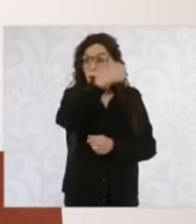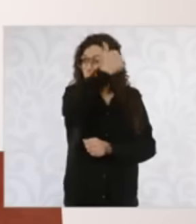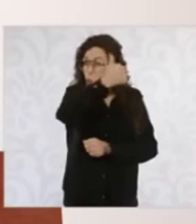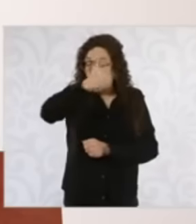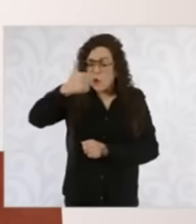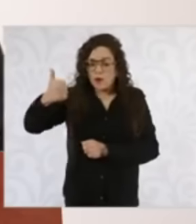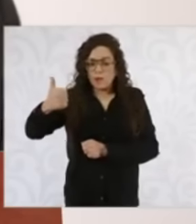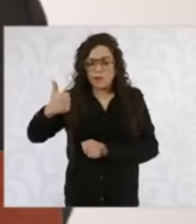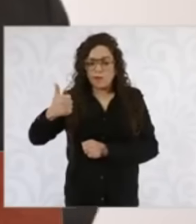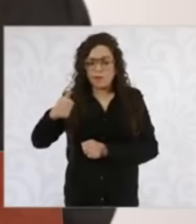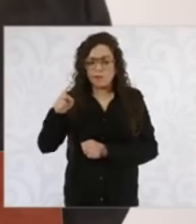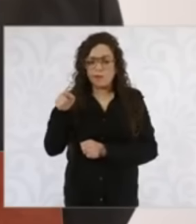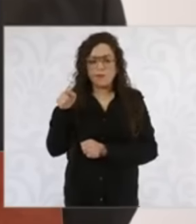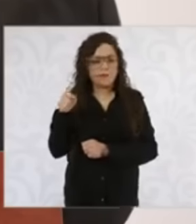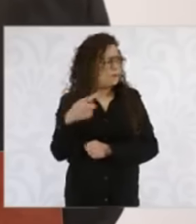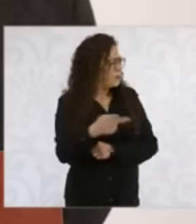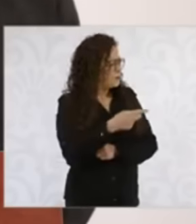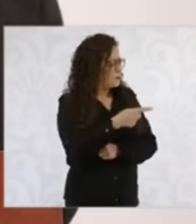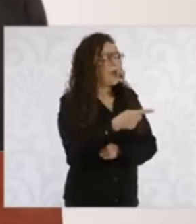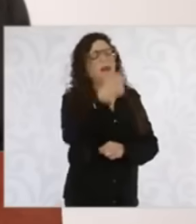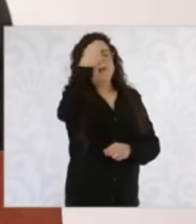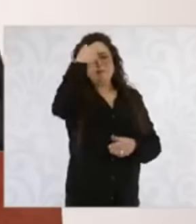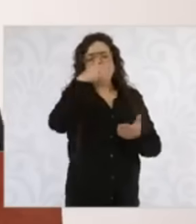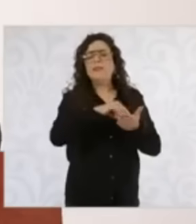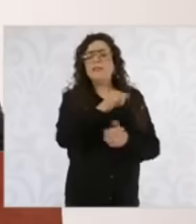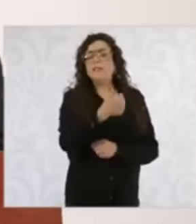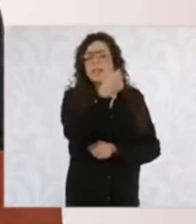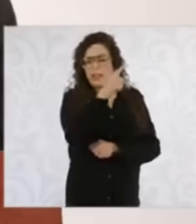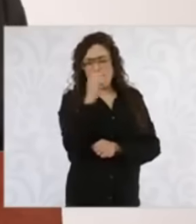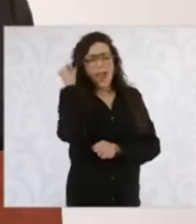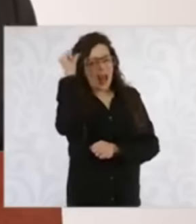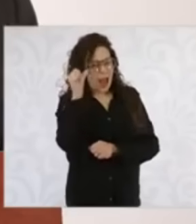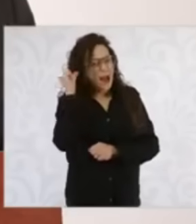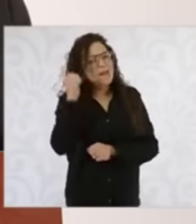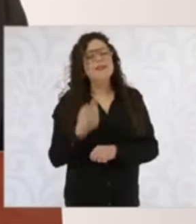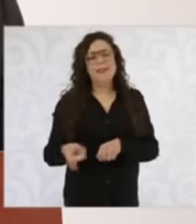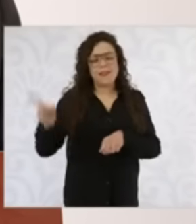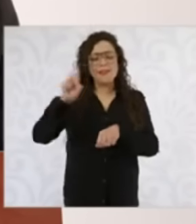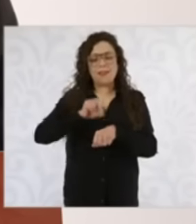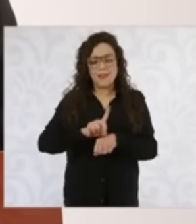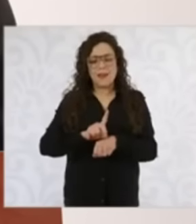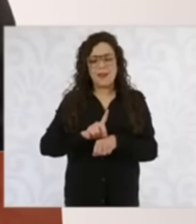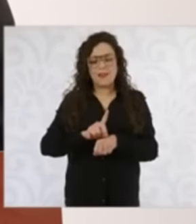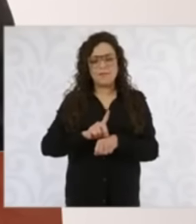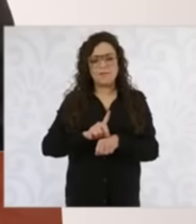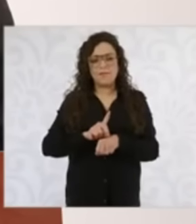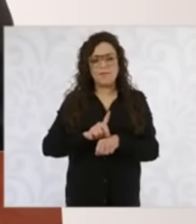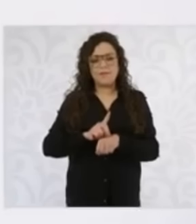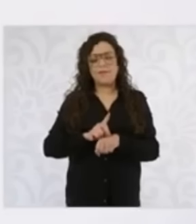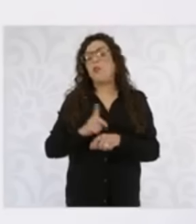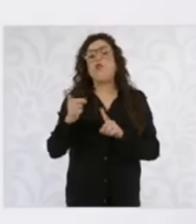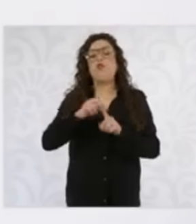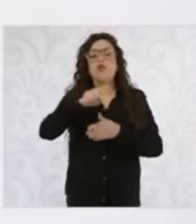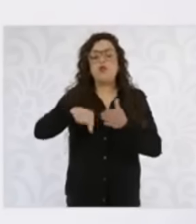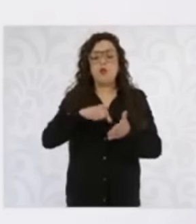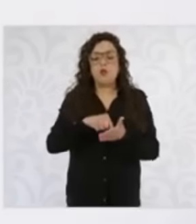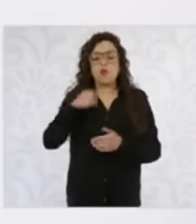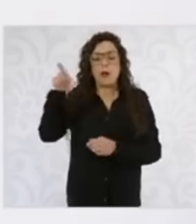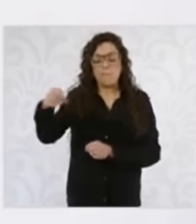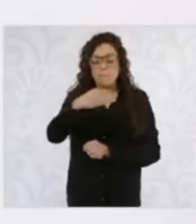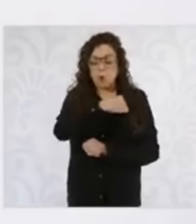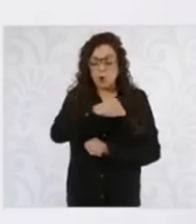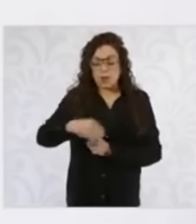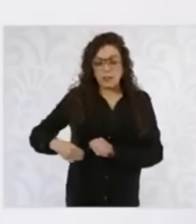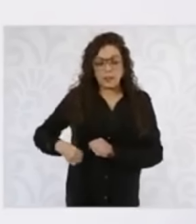pero está contemplado los proyectos estratégicos de los que habíamos hablado. En carreteras también